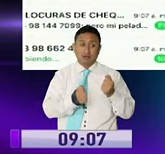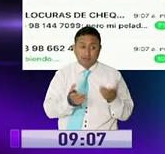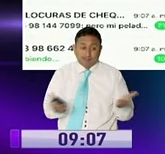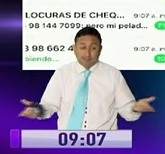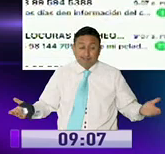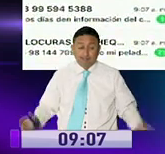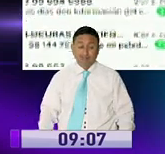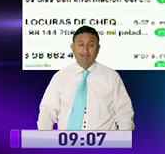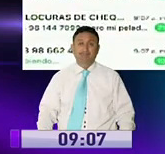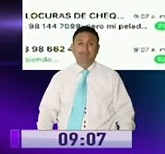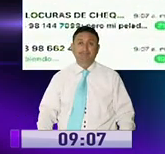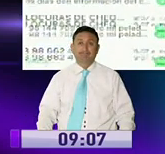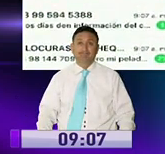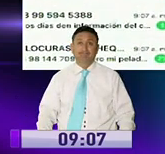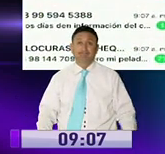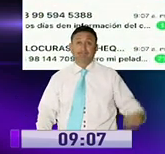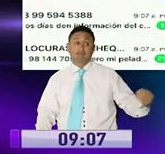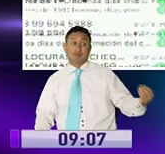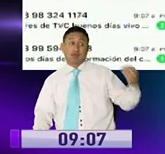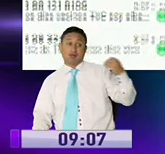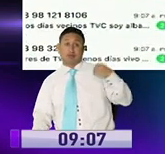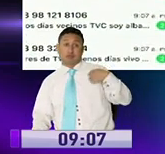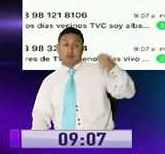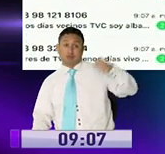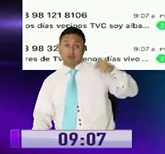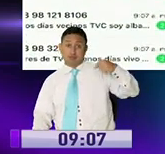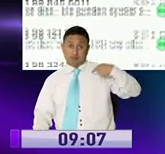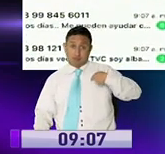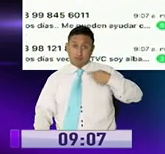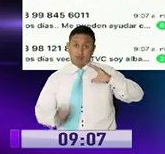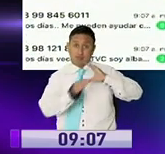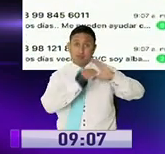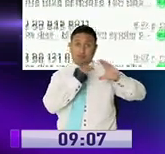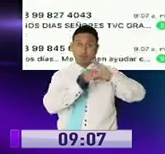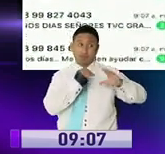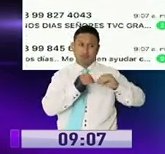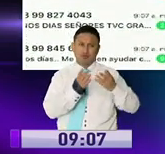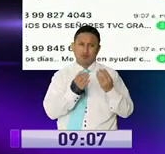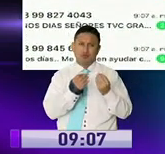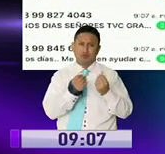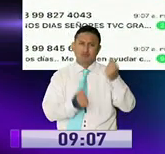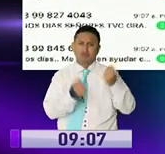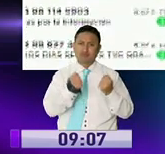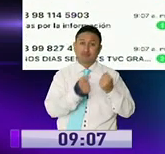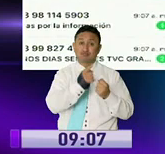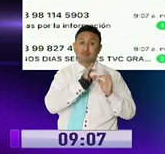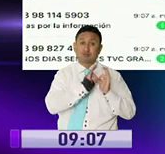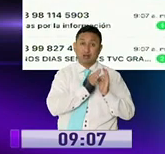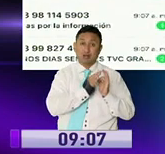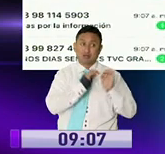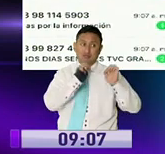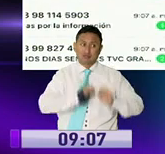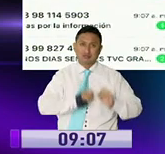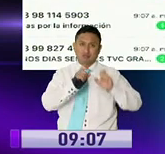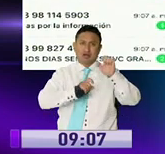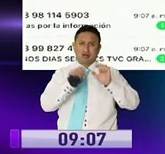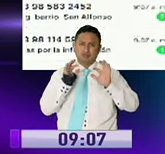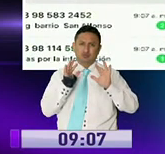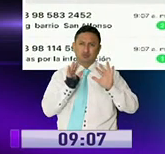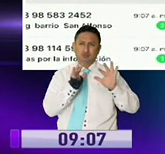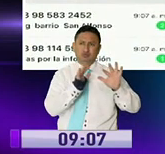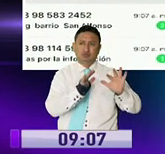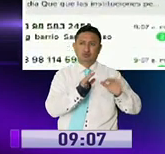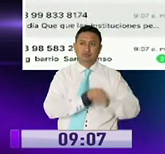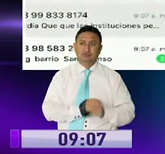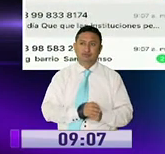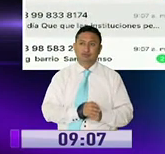Yo he recibido también los vecinos que nos escriben también en nuestras redes sociales que hay bastante carro en Calderón y que hay aglomeraciones también. Así